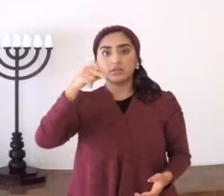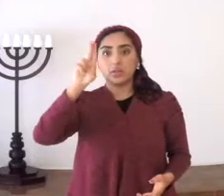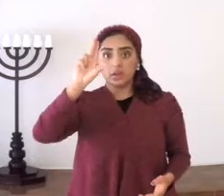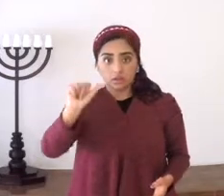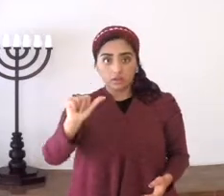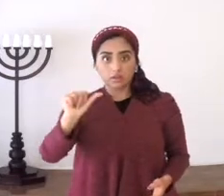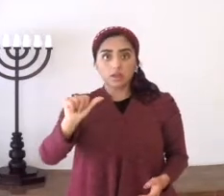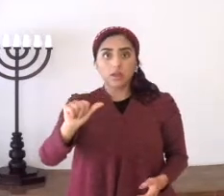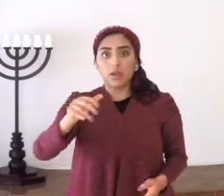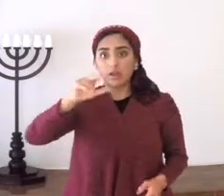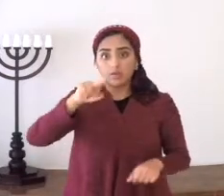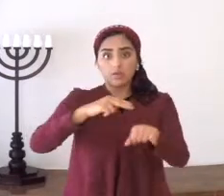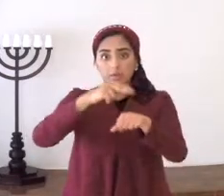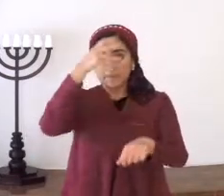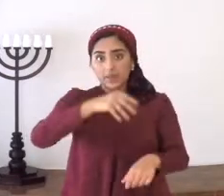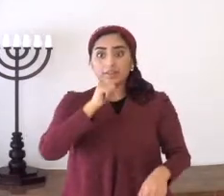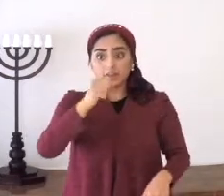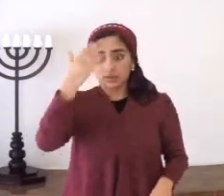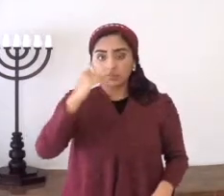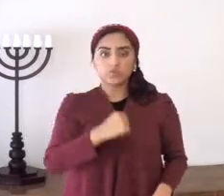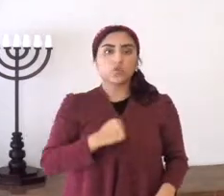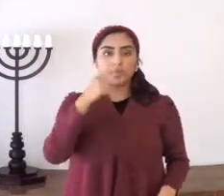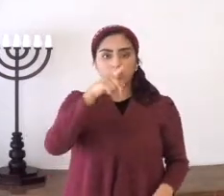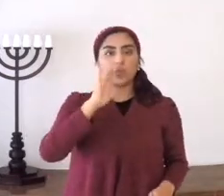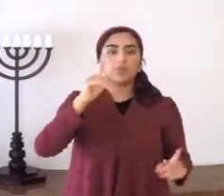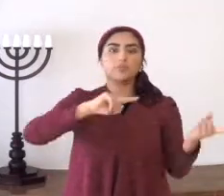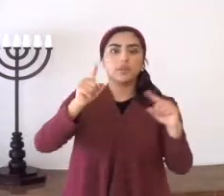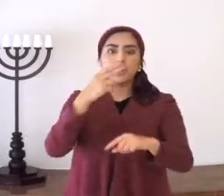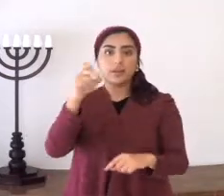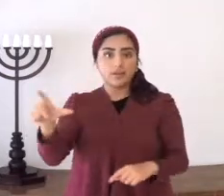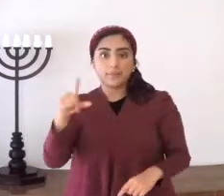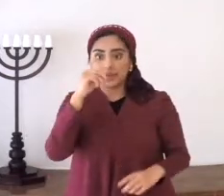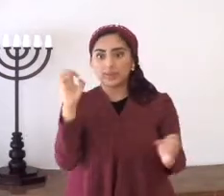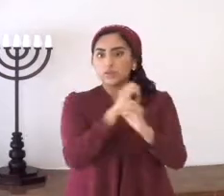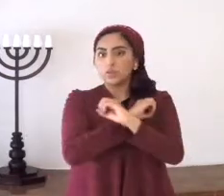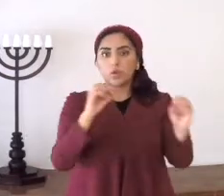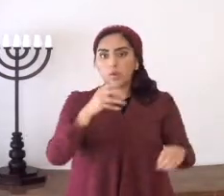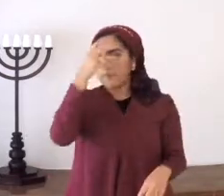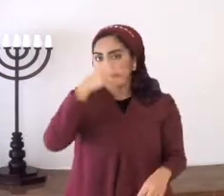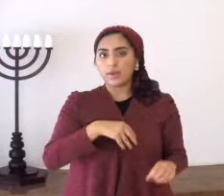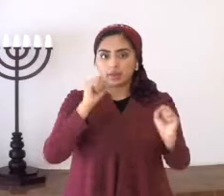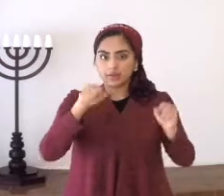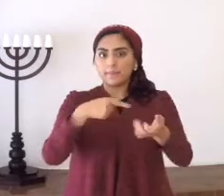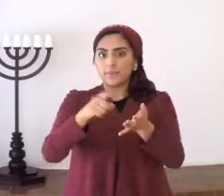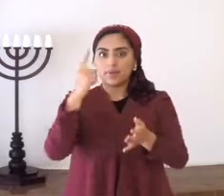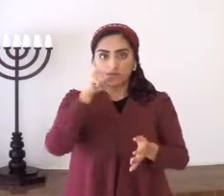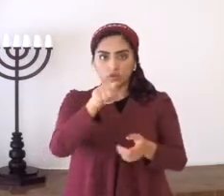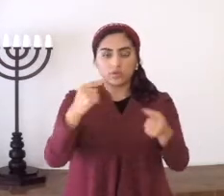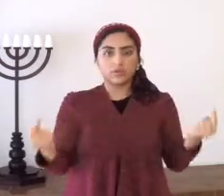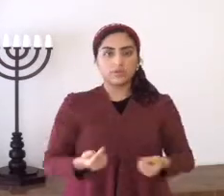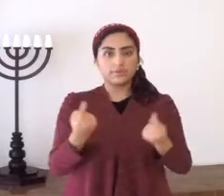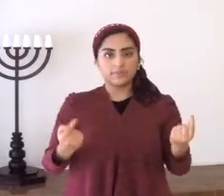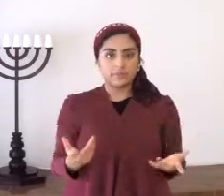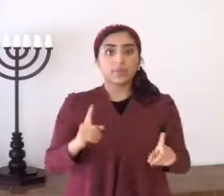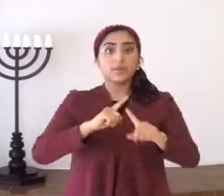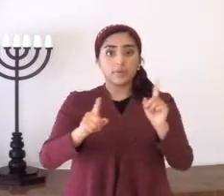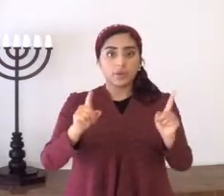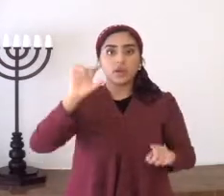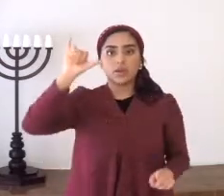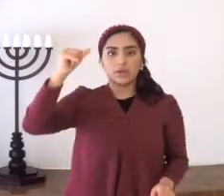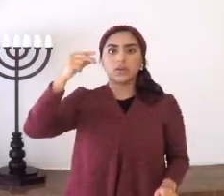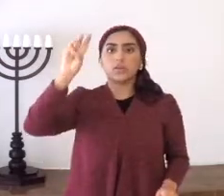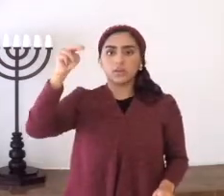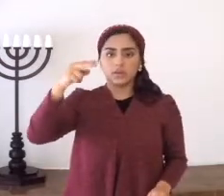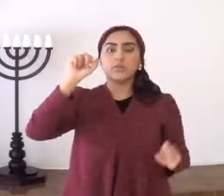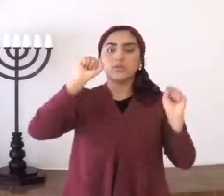alguien piensa aquí o allá que Yahshua es humano y no es Elohim, lo siento porque vas rumbo al infierno, porque ningún humano